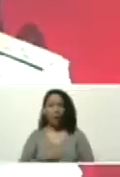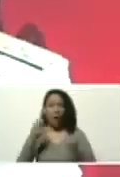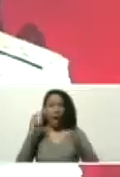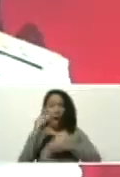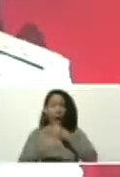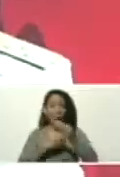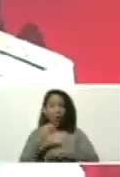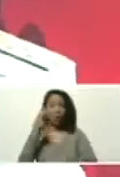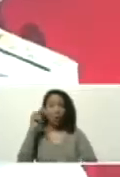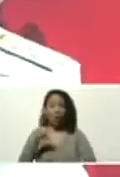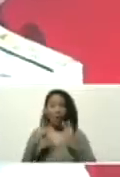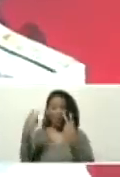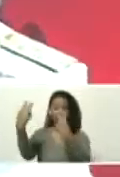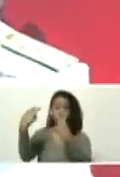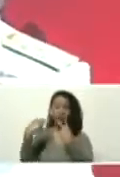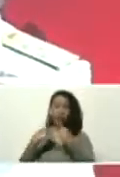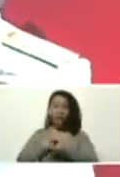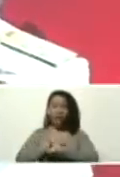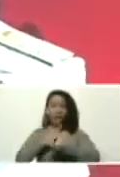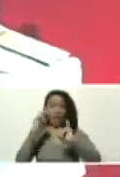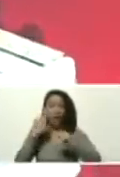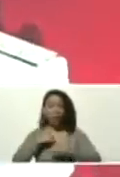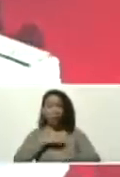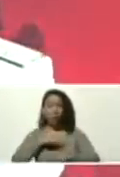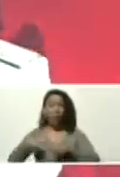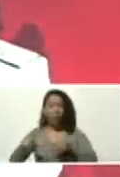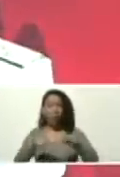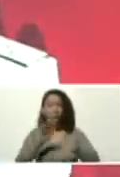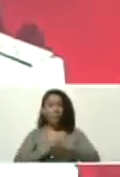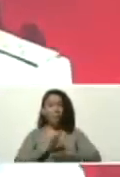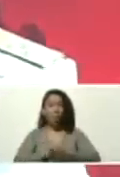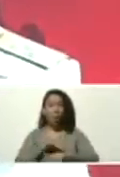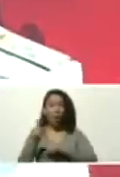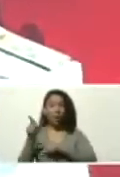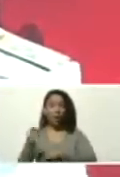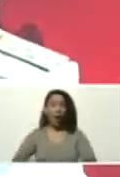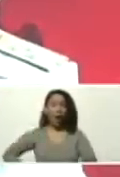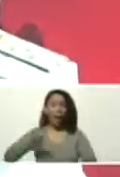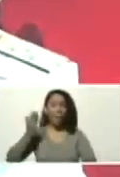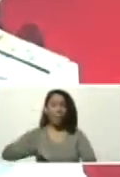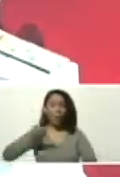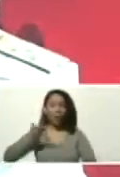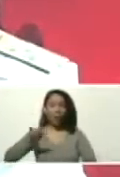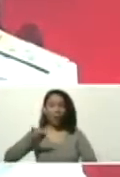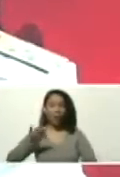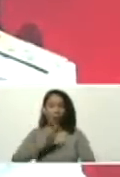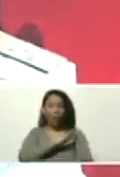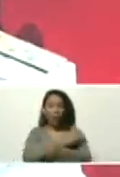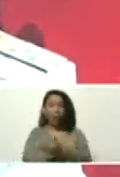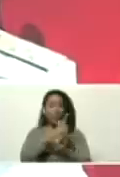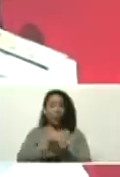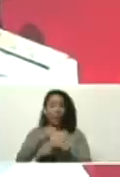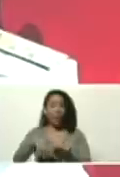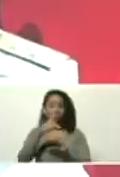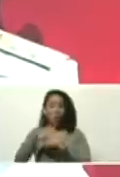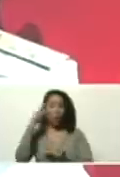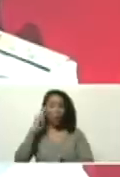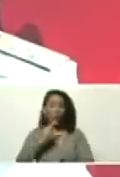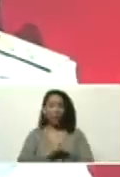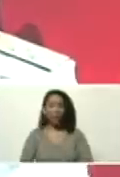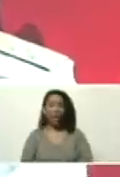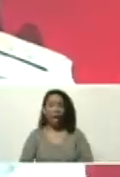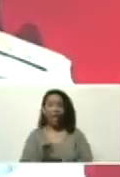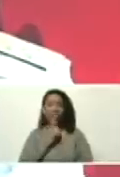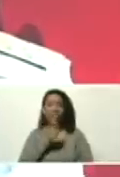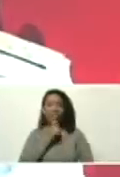también el final de nuestros pasos por esta gloriosa Fuerza Armada Nacional Bolivariana. Es